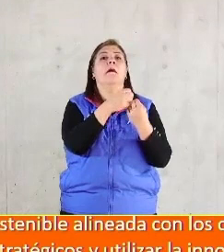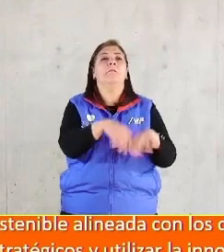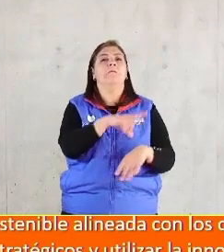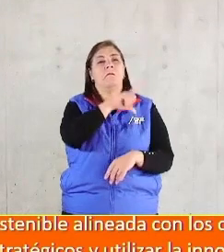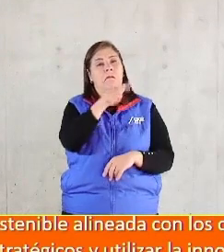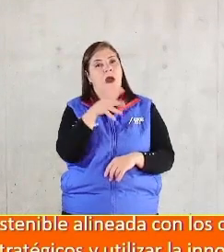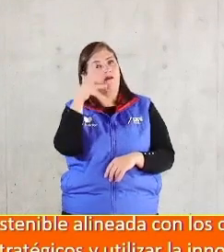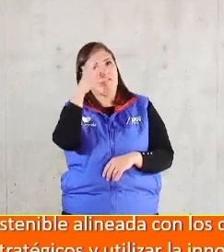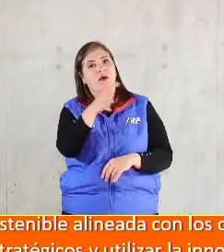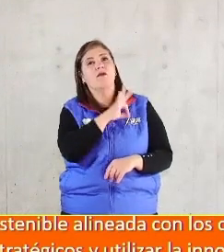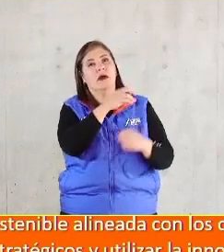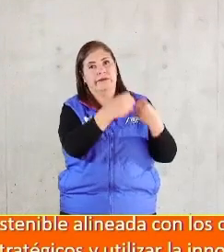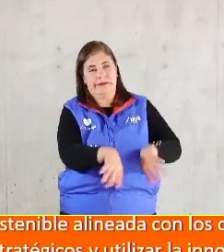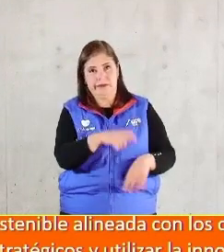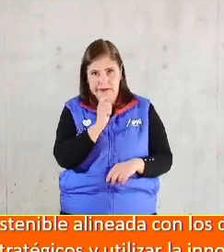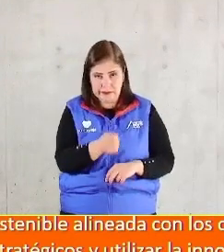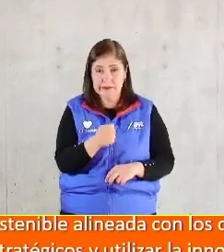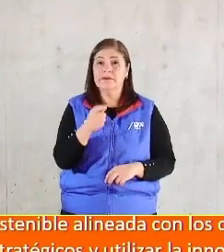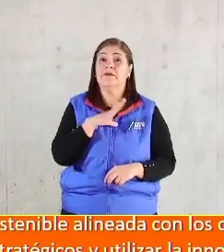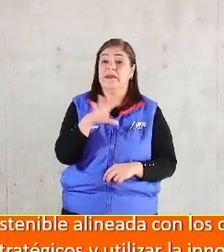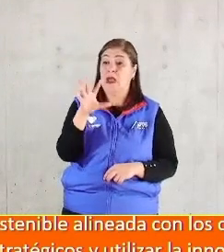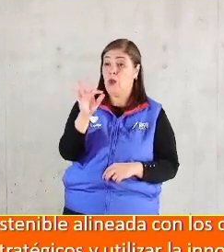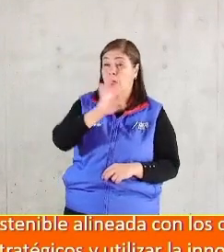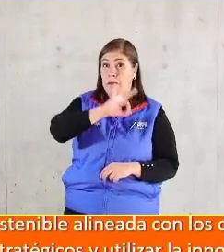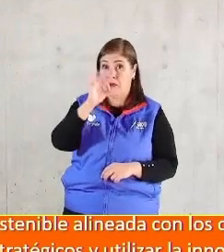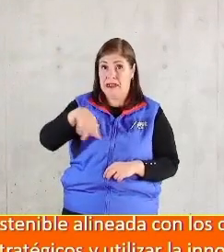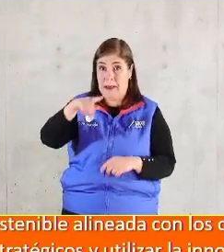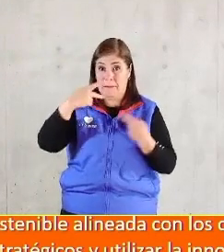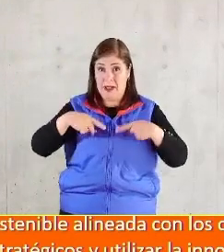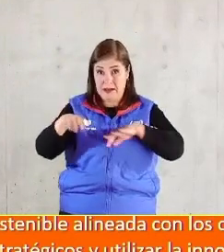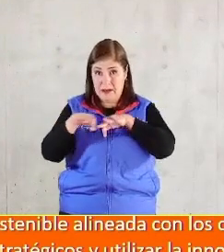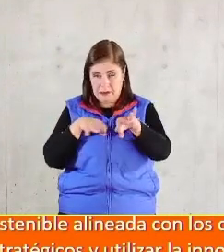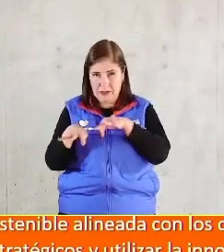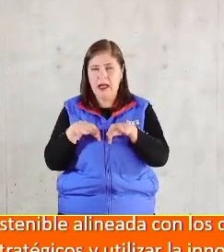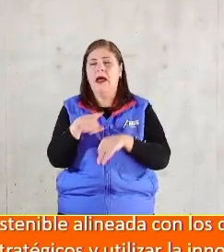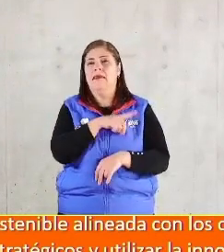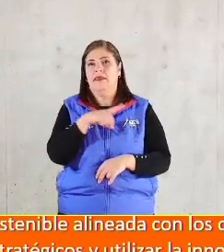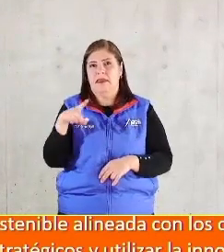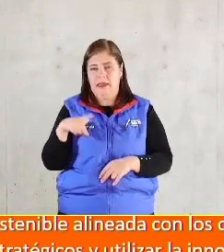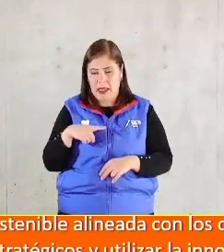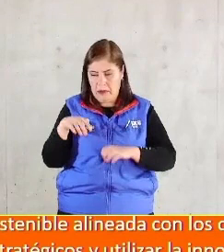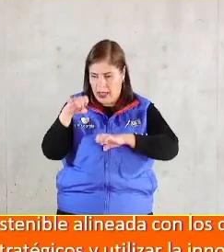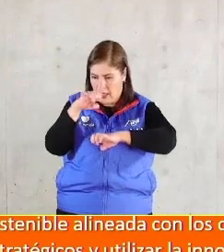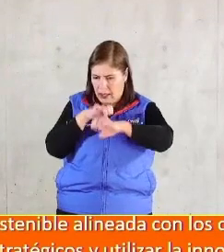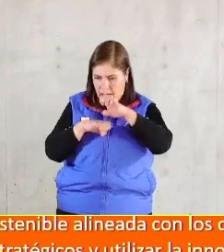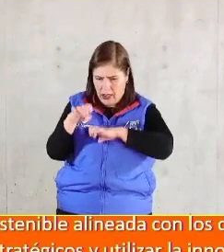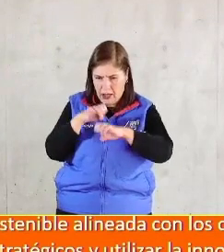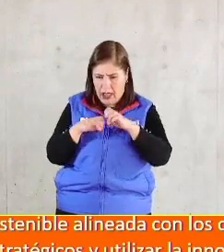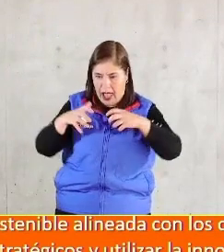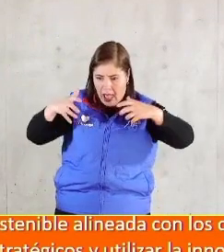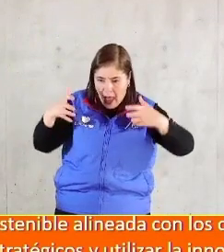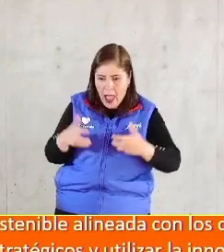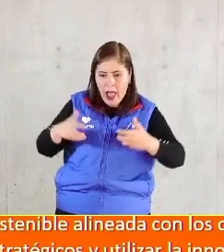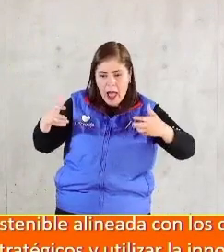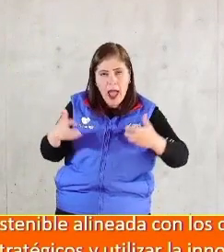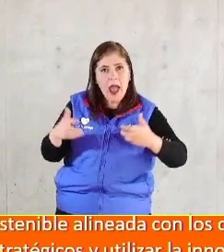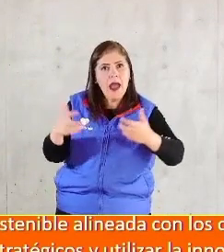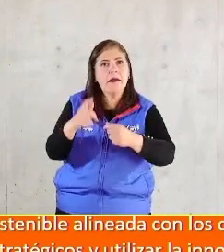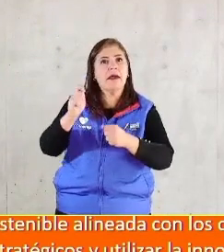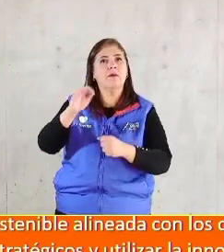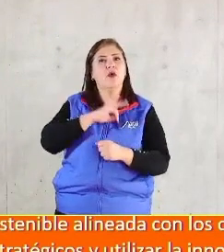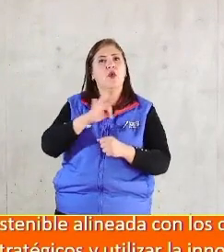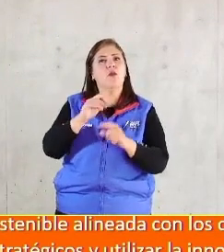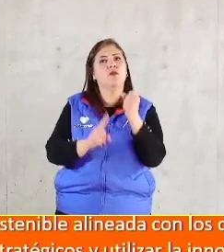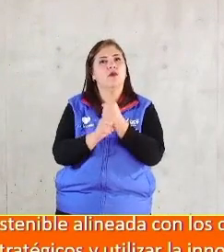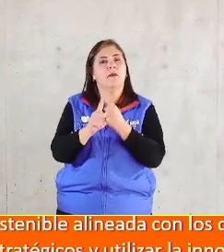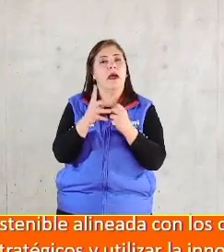lado, 40% de nuestros empleados demandan una posición activa de las empresas con respecto a los problemas sociales. Nuestros